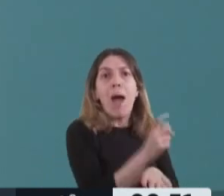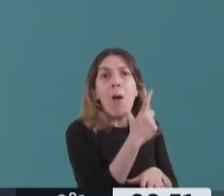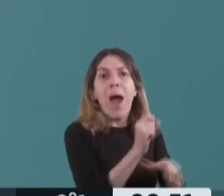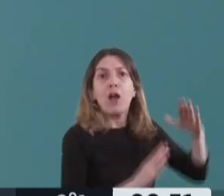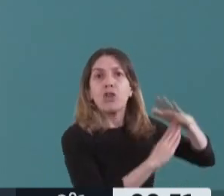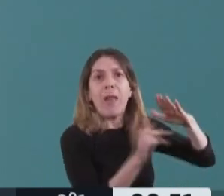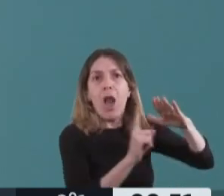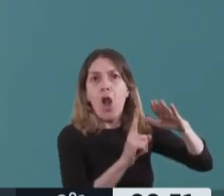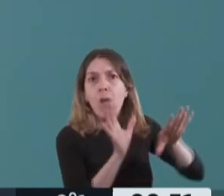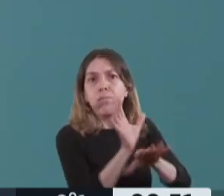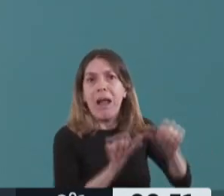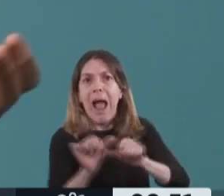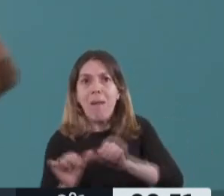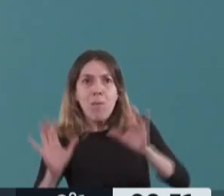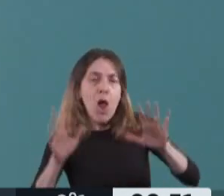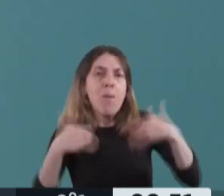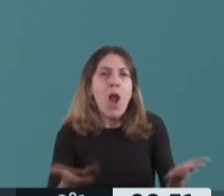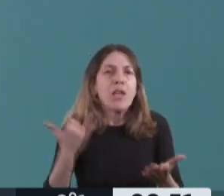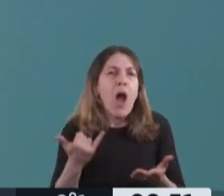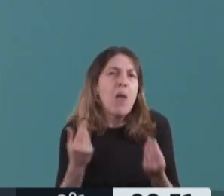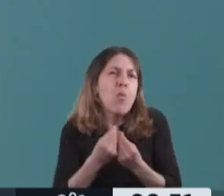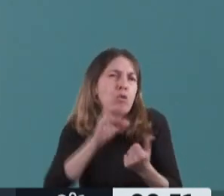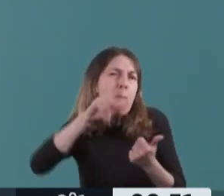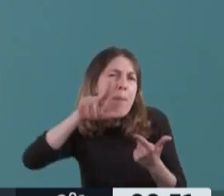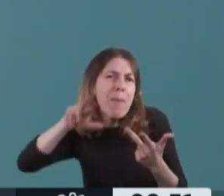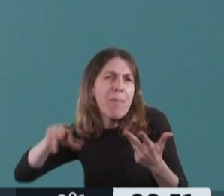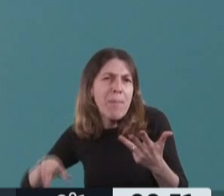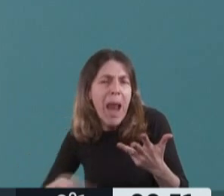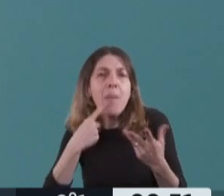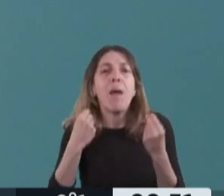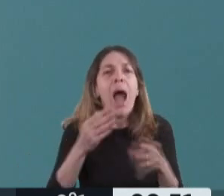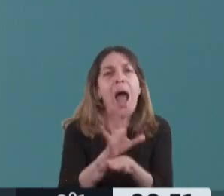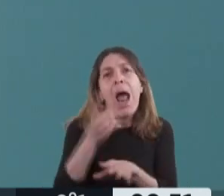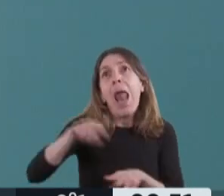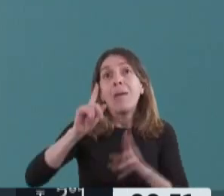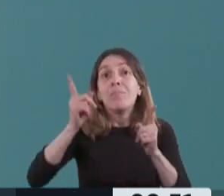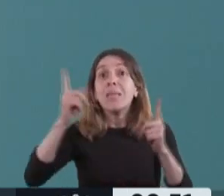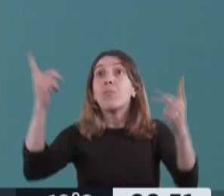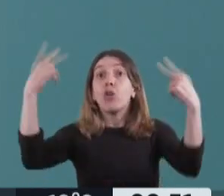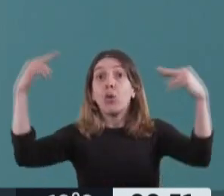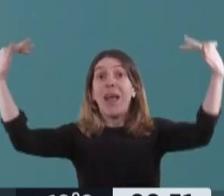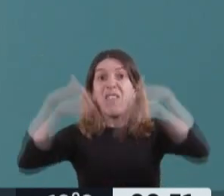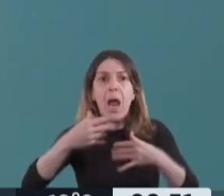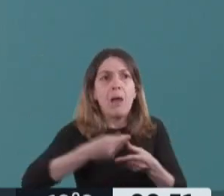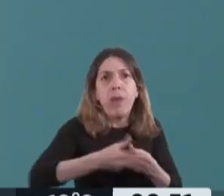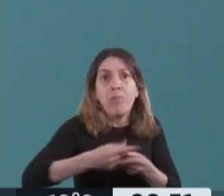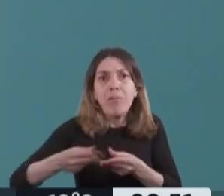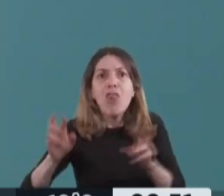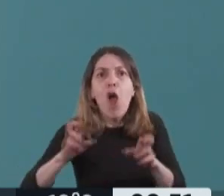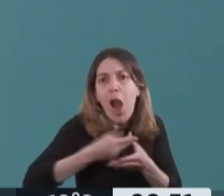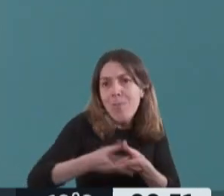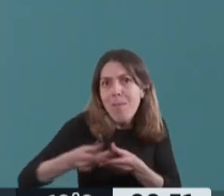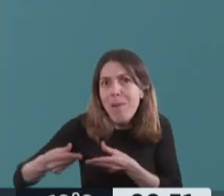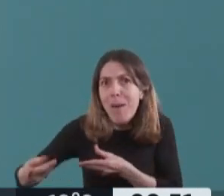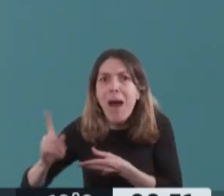en diferentes artes hay uno un portafolio de alternativas que estamos trabajando para que efectivamente los turistas liquiden esos dólares dentro del